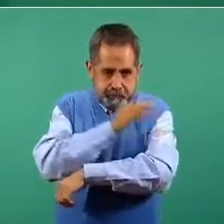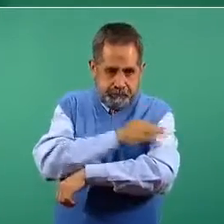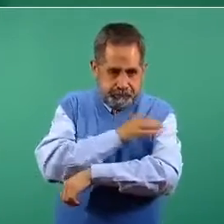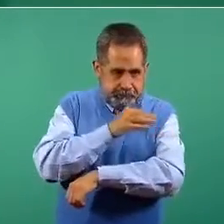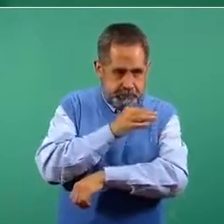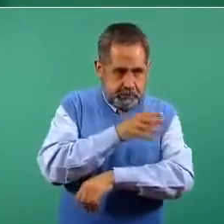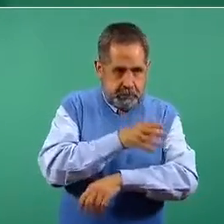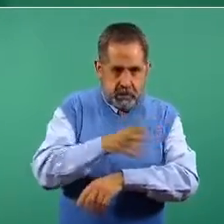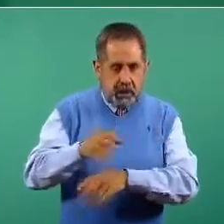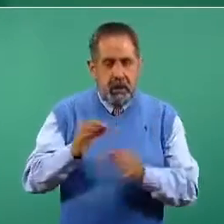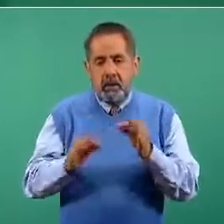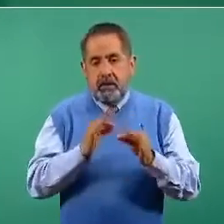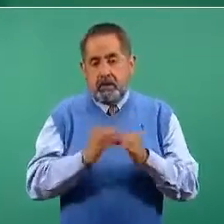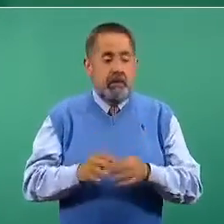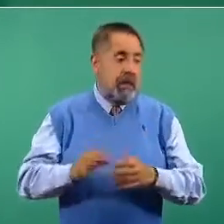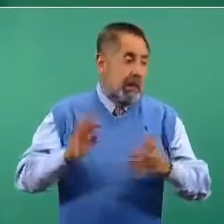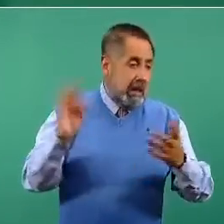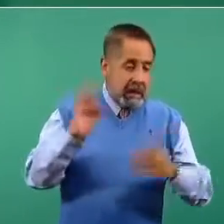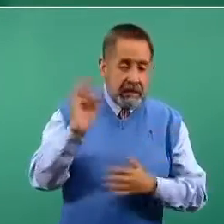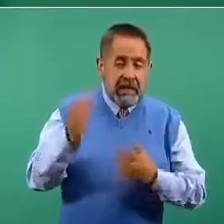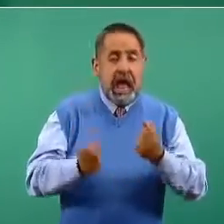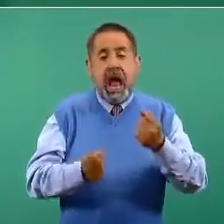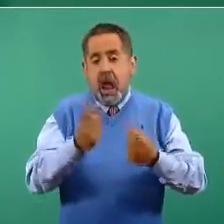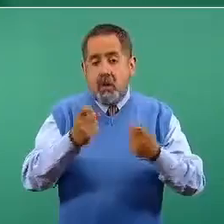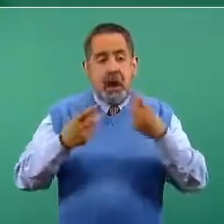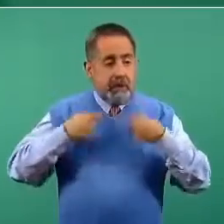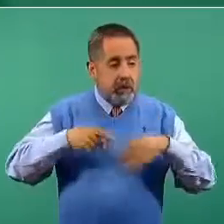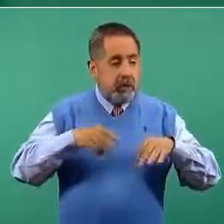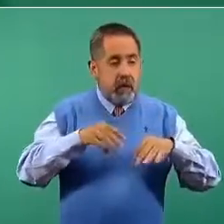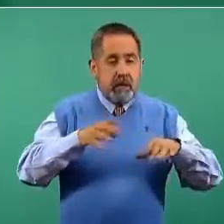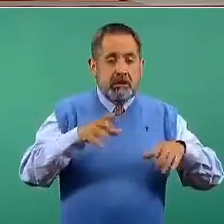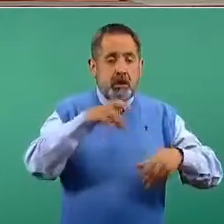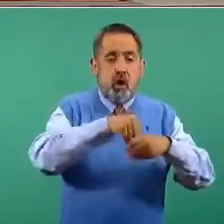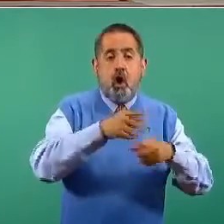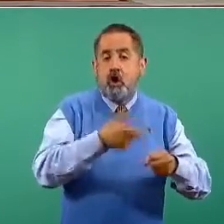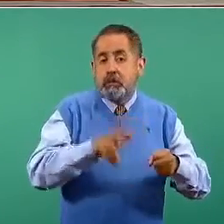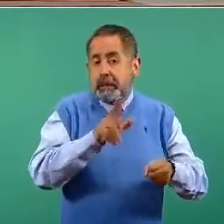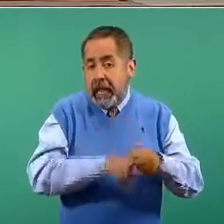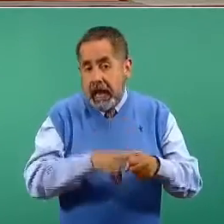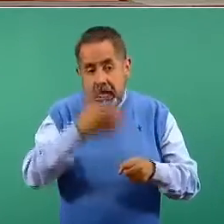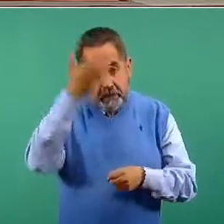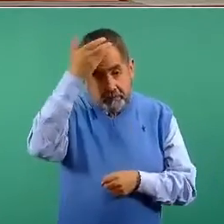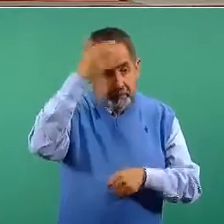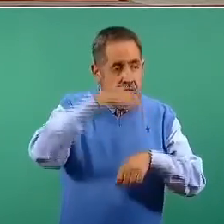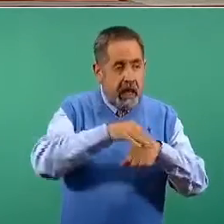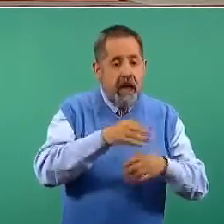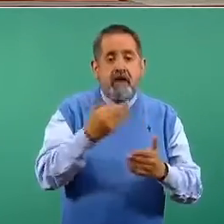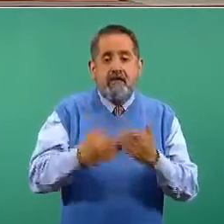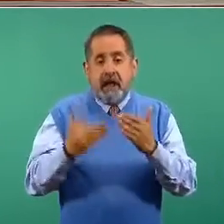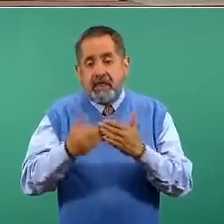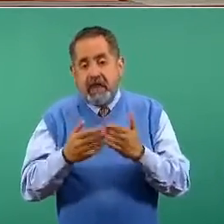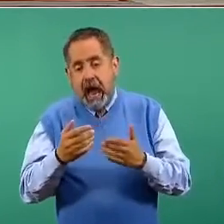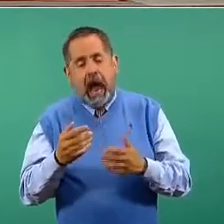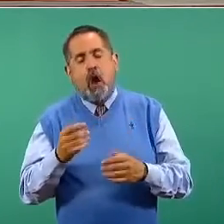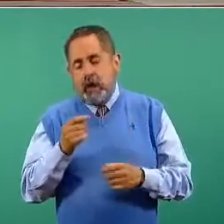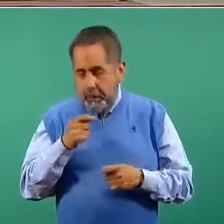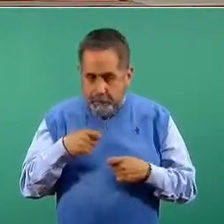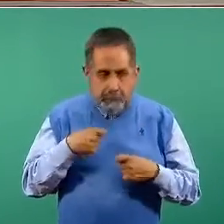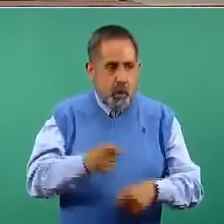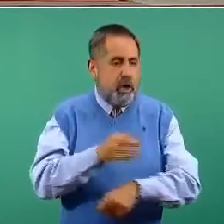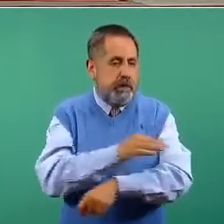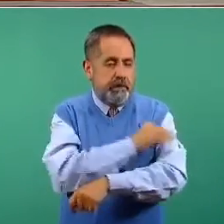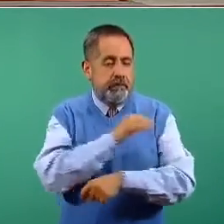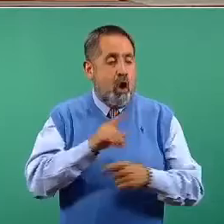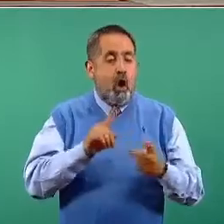decir, posiblemente habrá todavía algunas personas trabajadoras de la salud a quienes les falte la segunda dosis, habrá el conjunto de